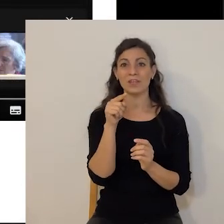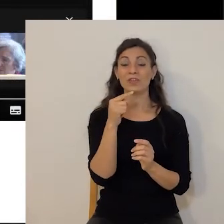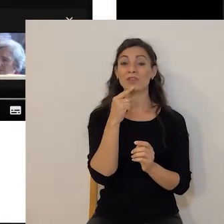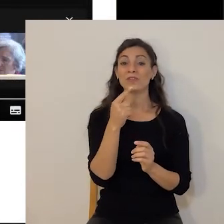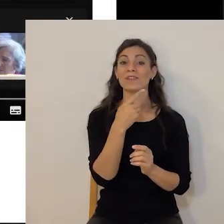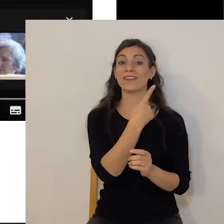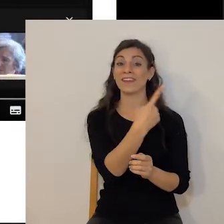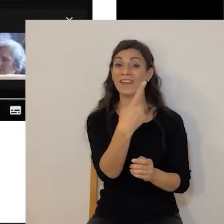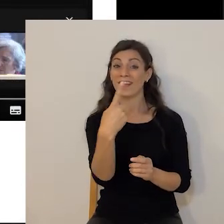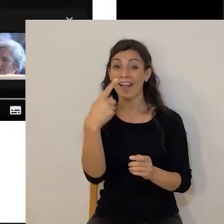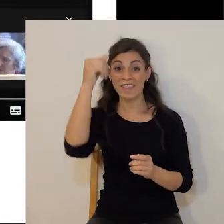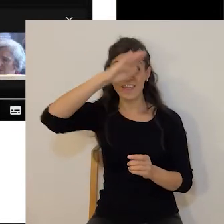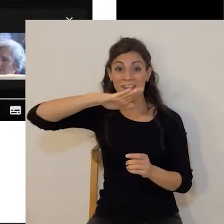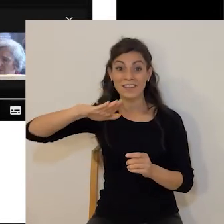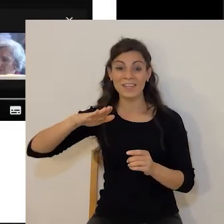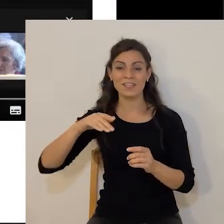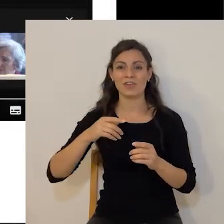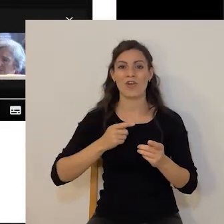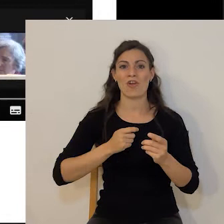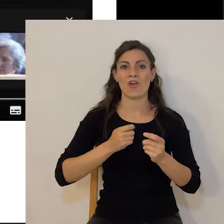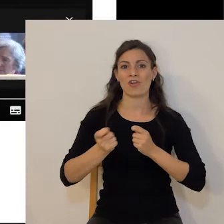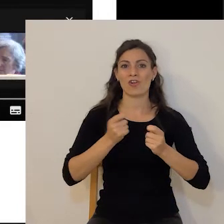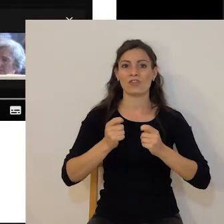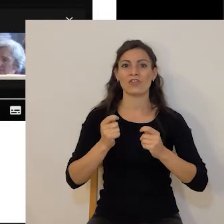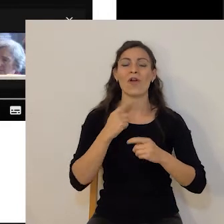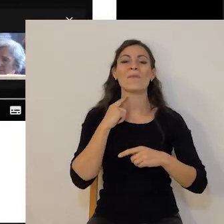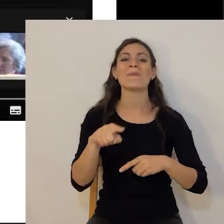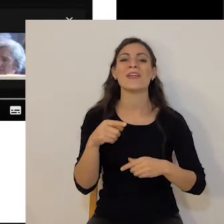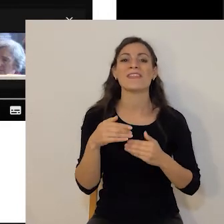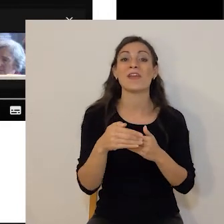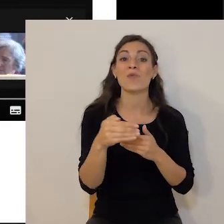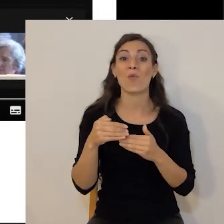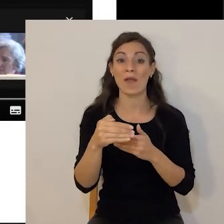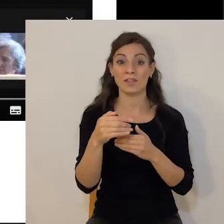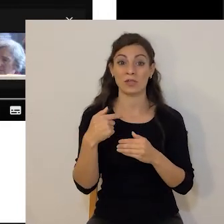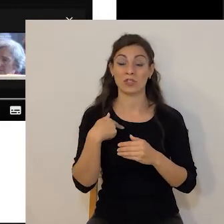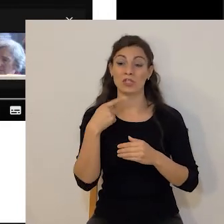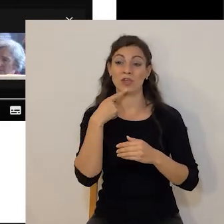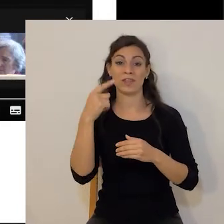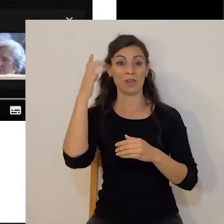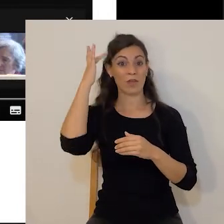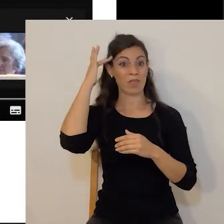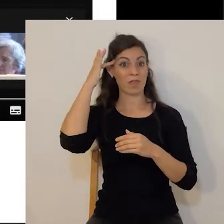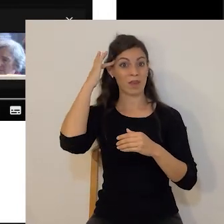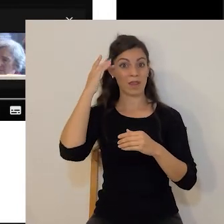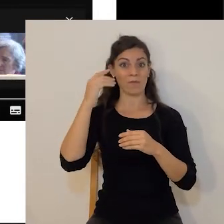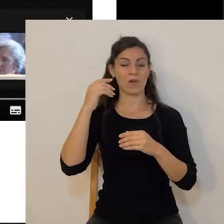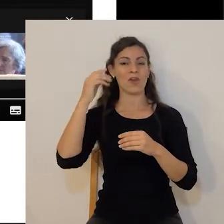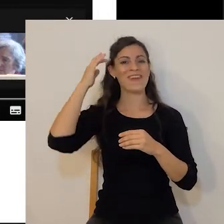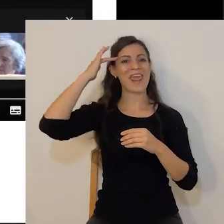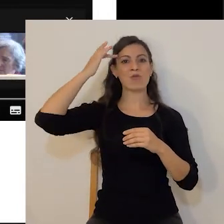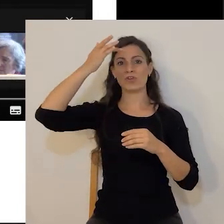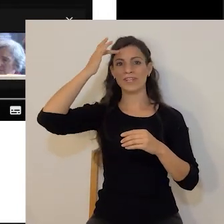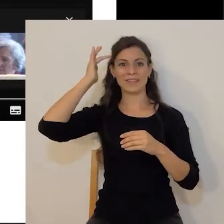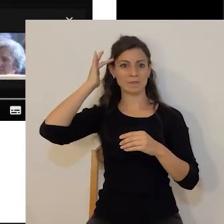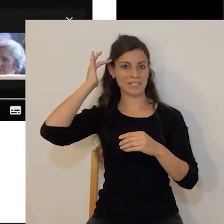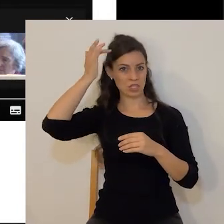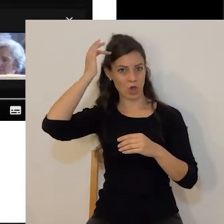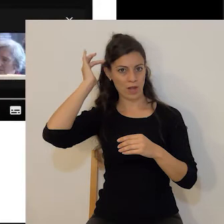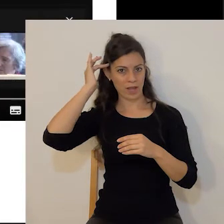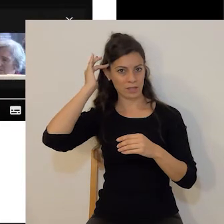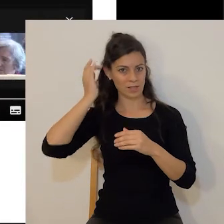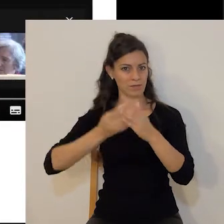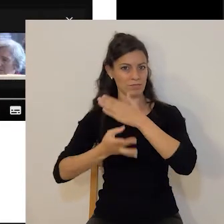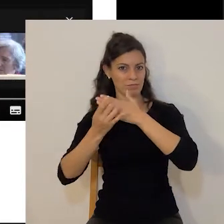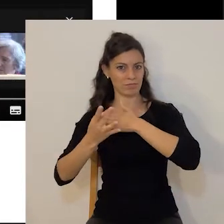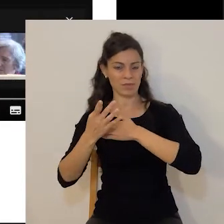niño dónde se descontrola. Yo les explico que su cerebro segrega una serie de neurotransmisores que hacen que